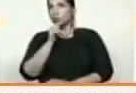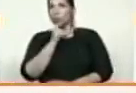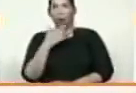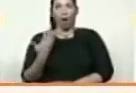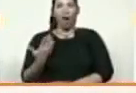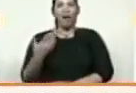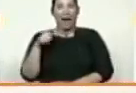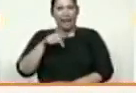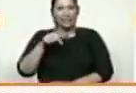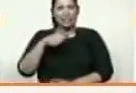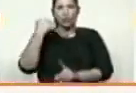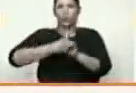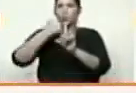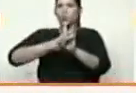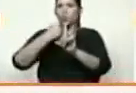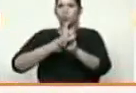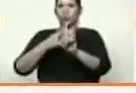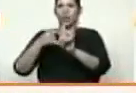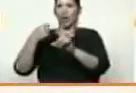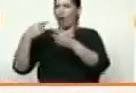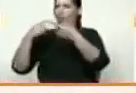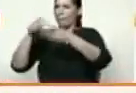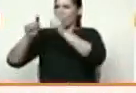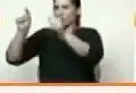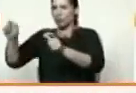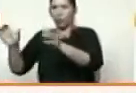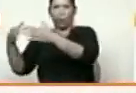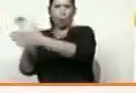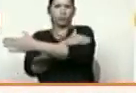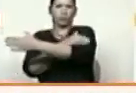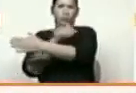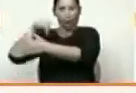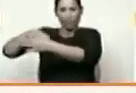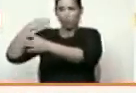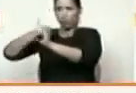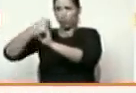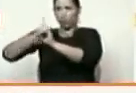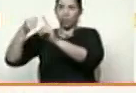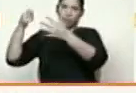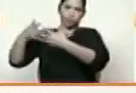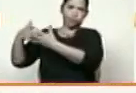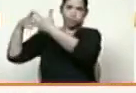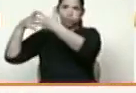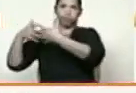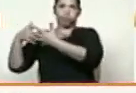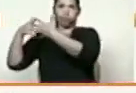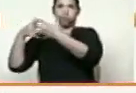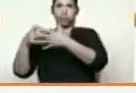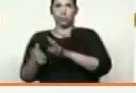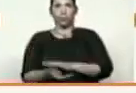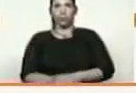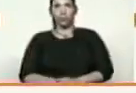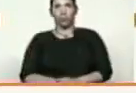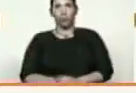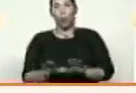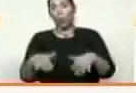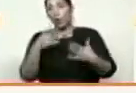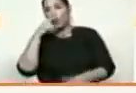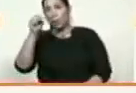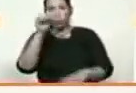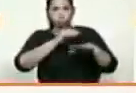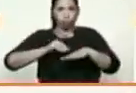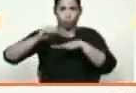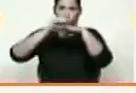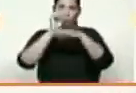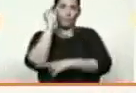imperio norteamericano. Y eso no podemos nosotros en ningún momento dudarlo. Cuando Maduro convoca, o la